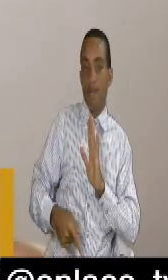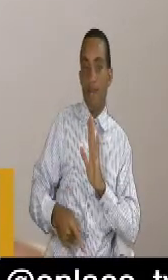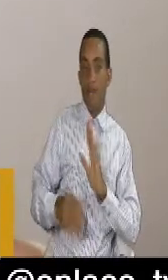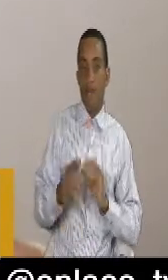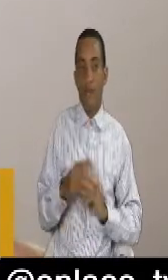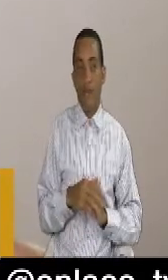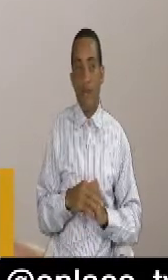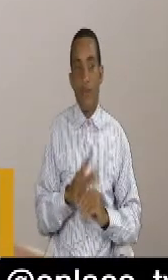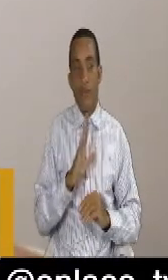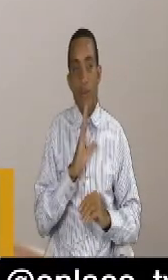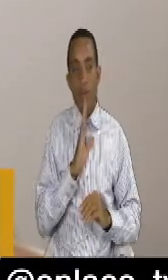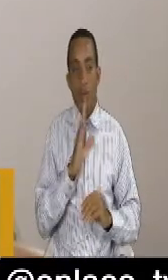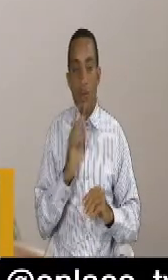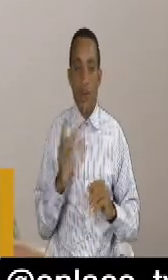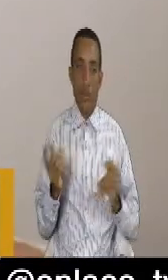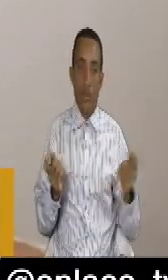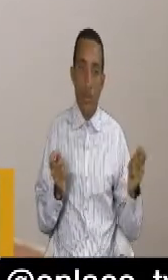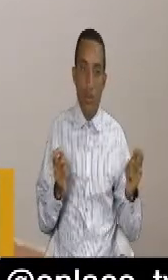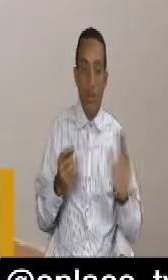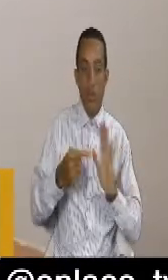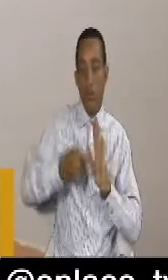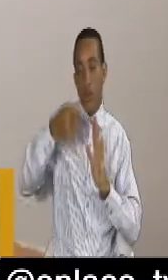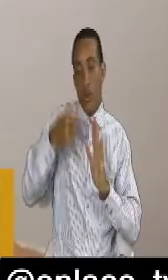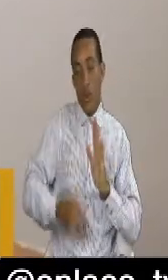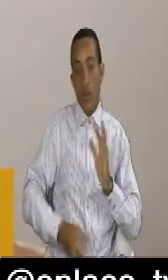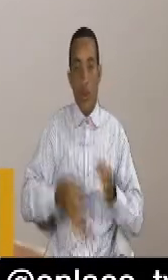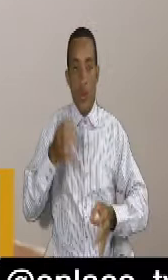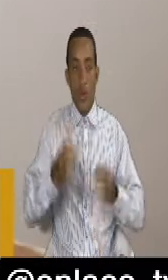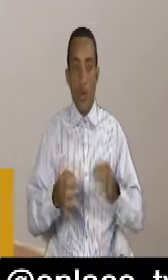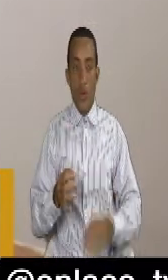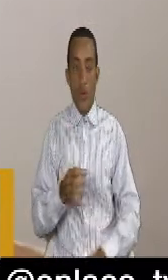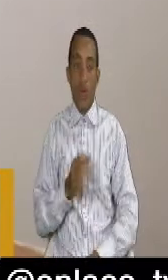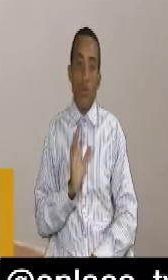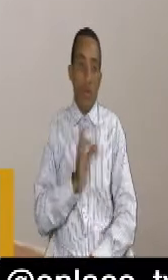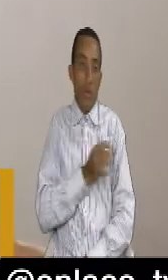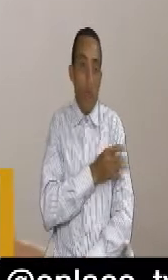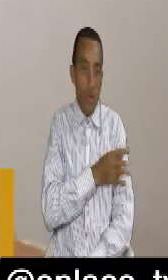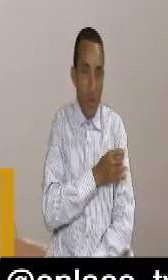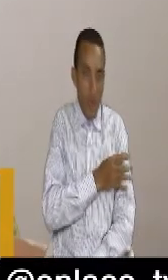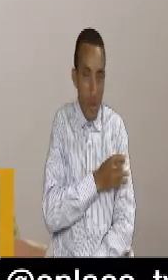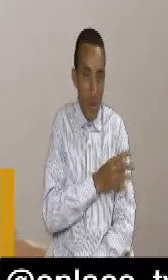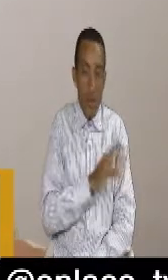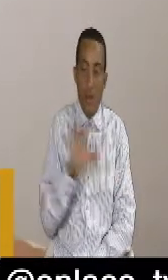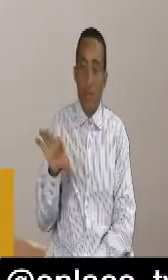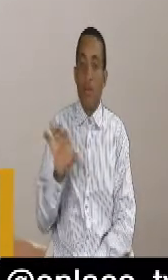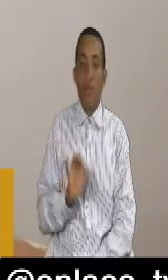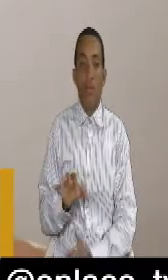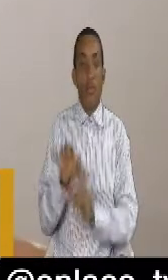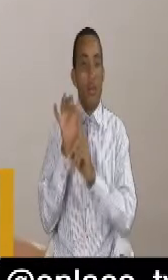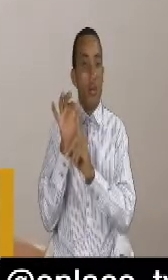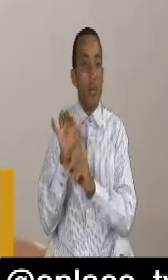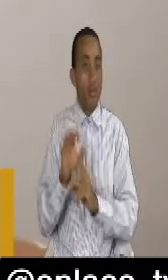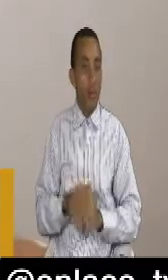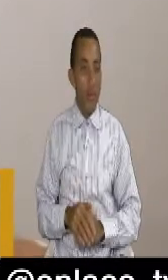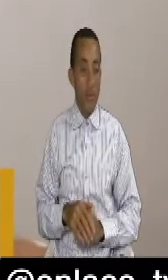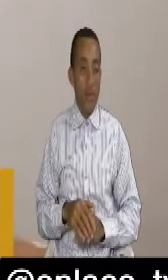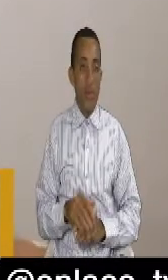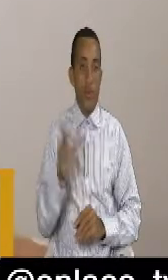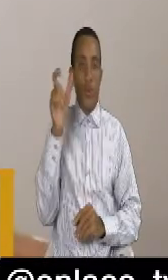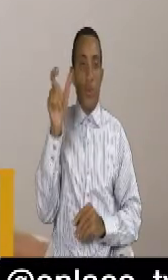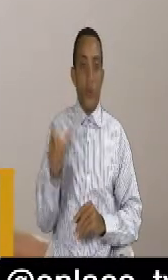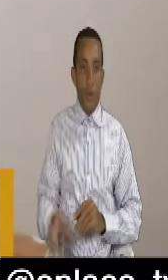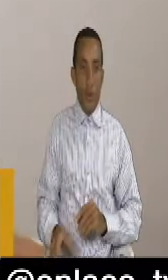quien administra justicia, llámese el fiscal que está especializado para este tema. Lo único que